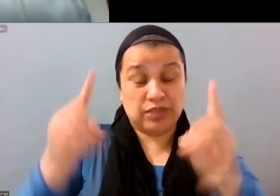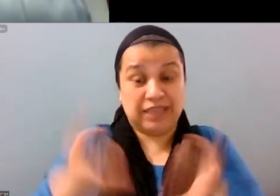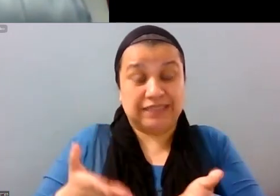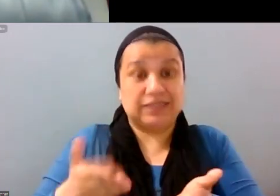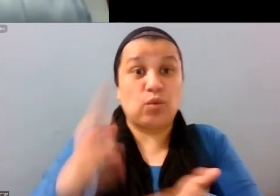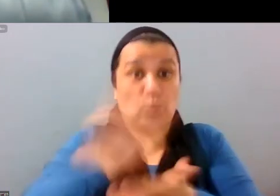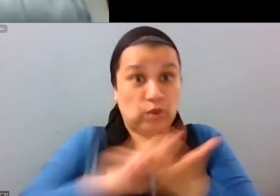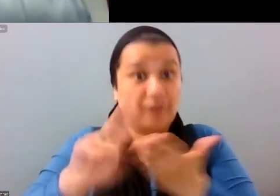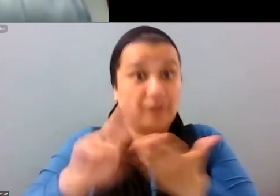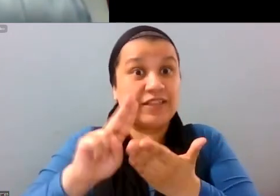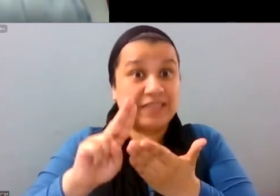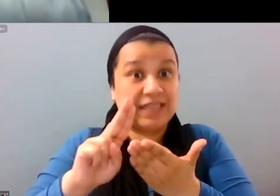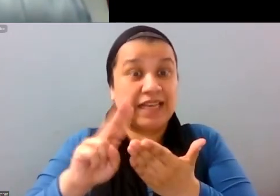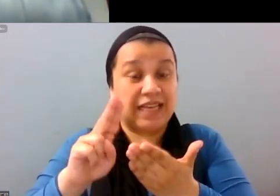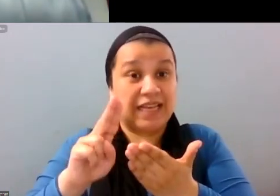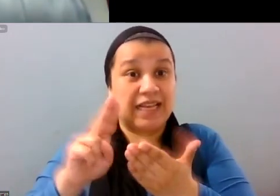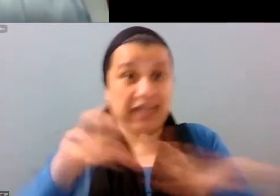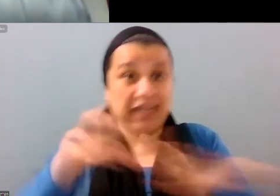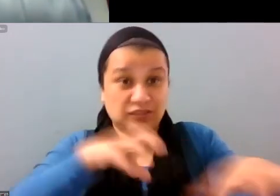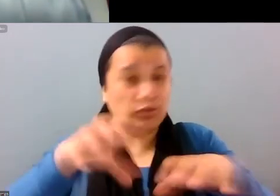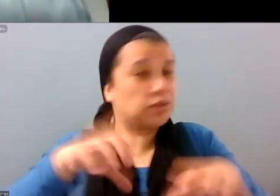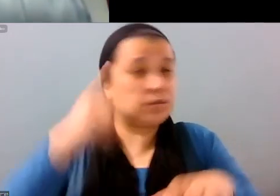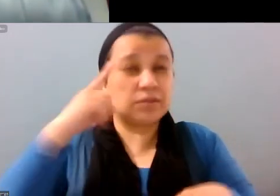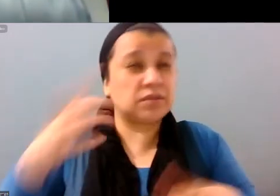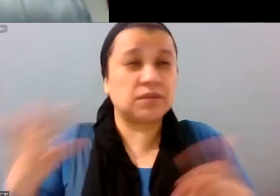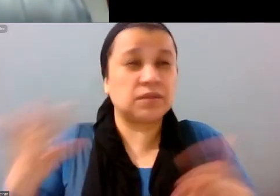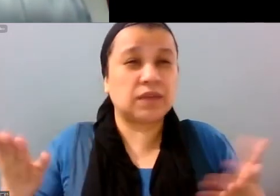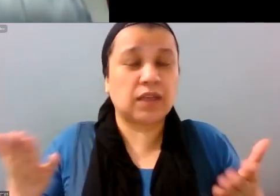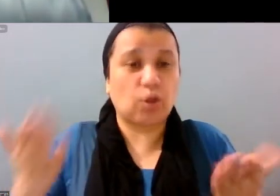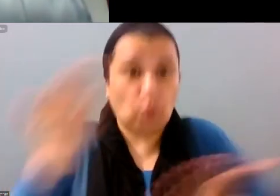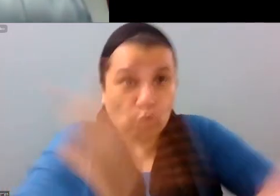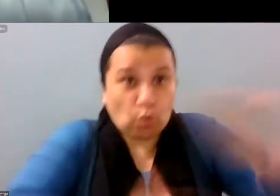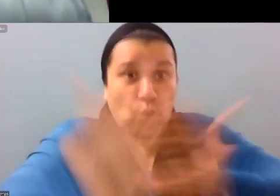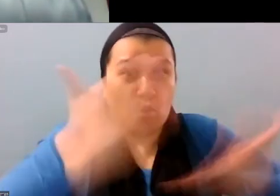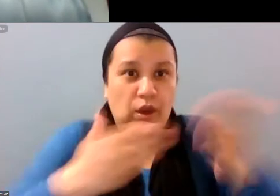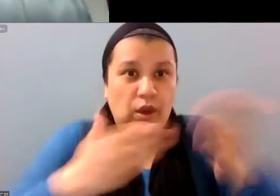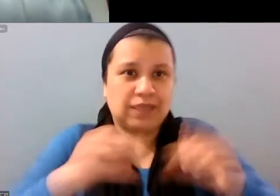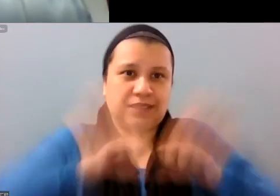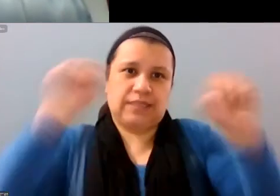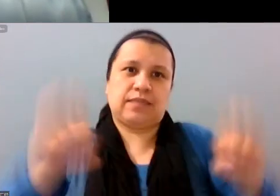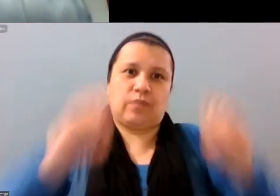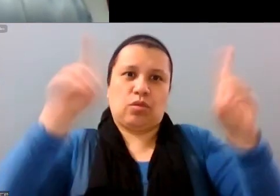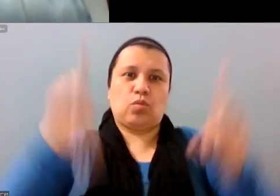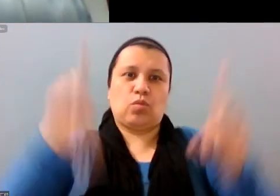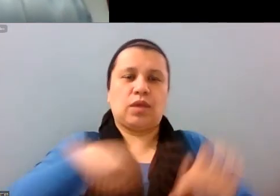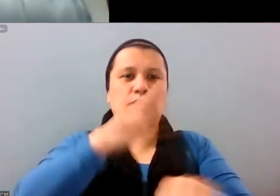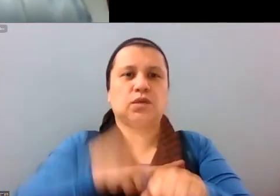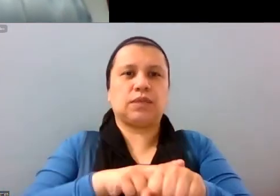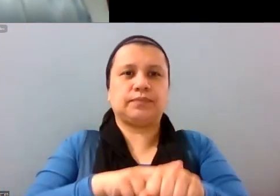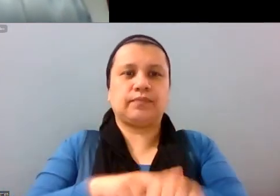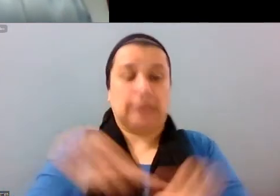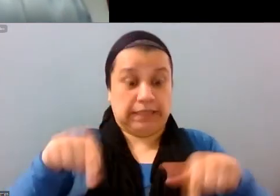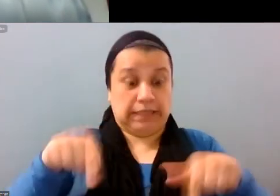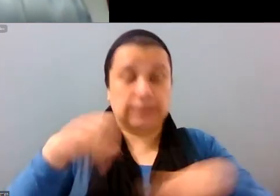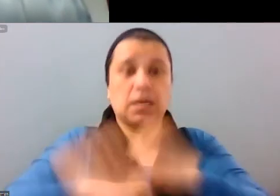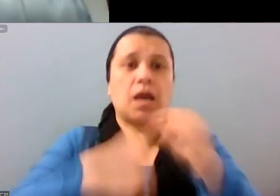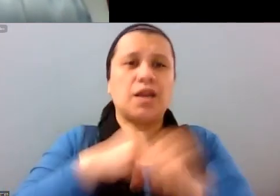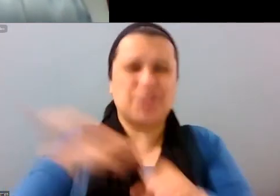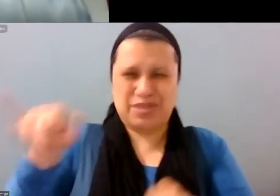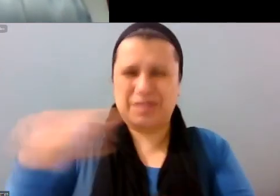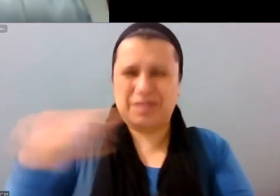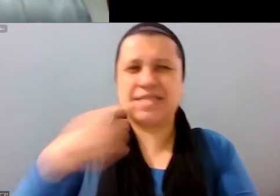a todas las acciones necesarias para colaborar con el sistema educativo nacional este año como decía